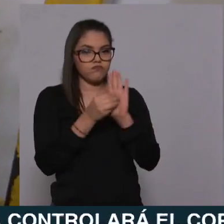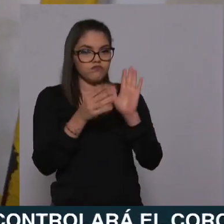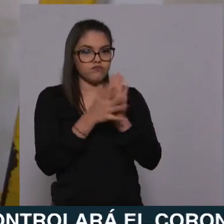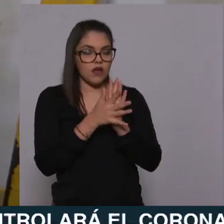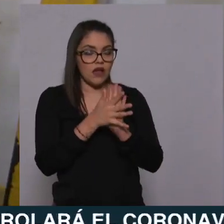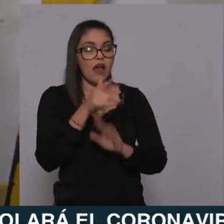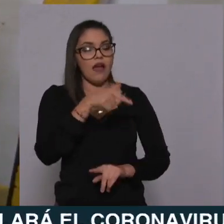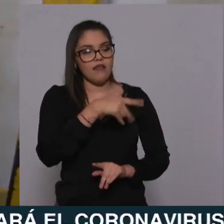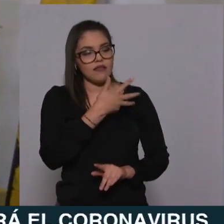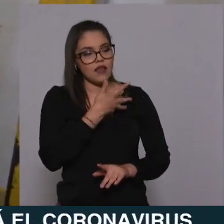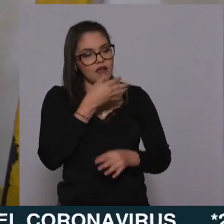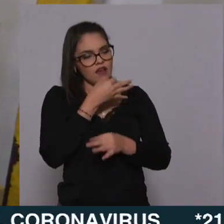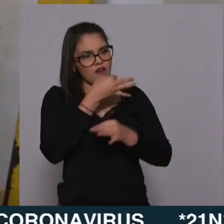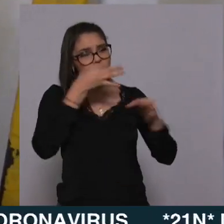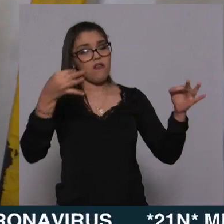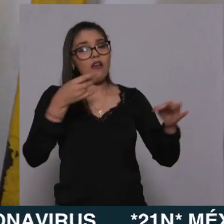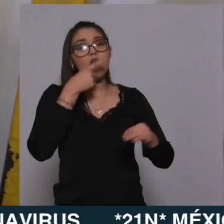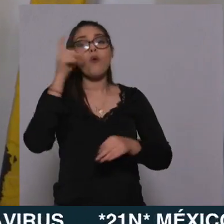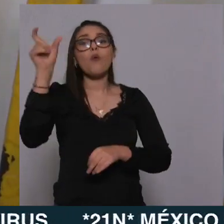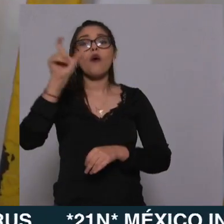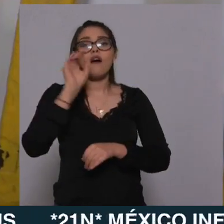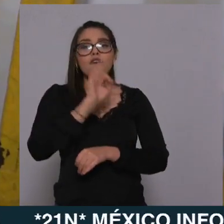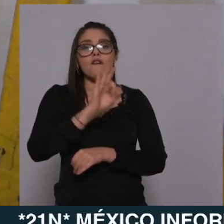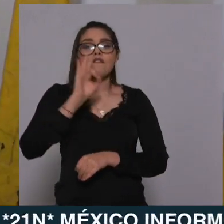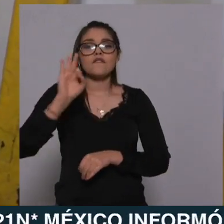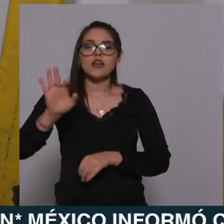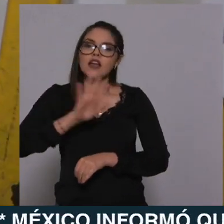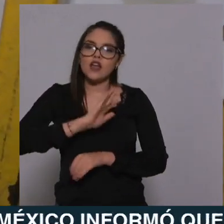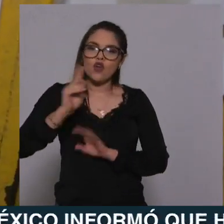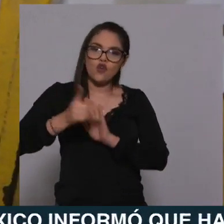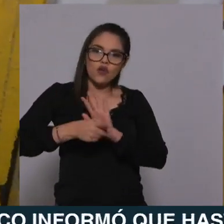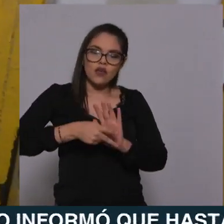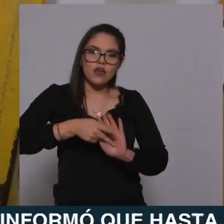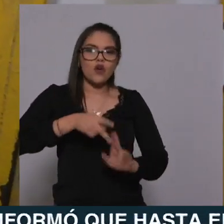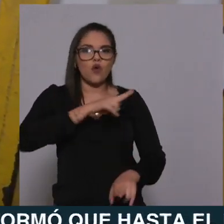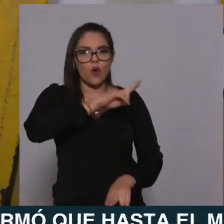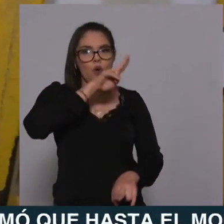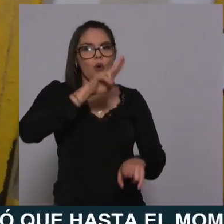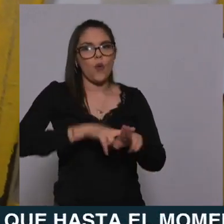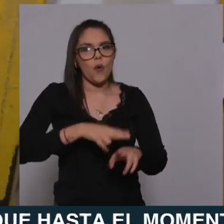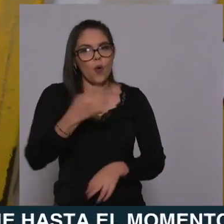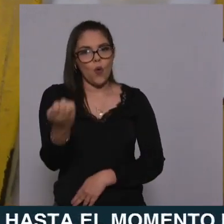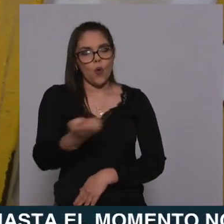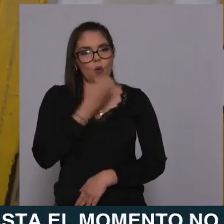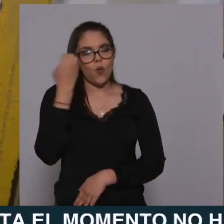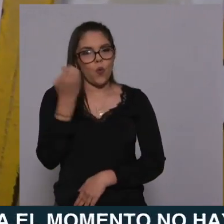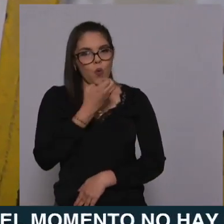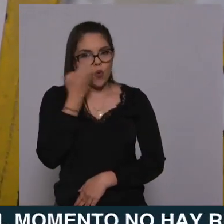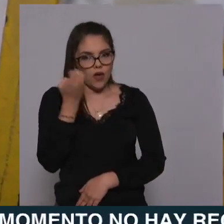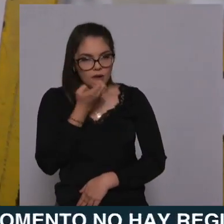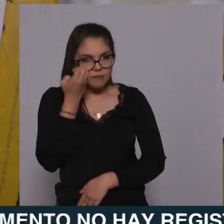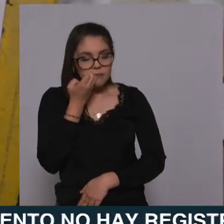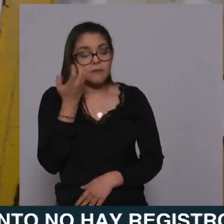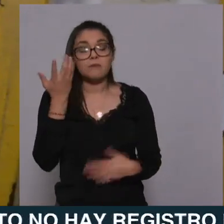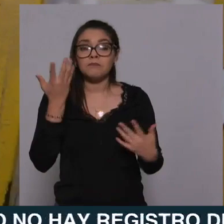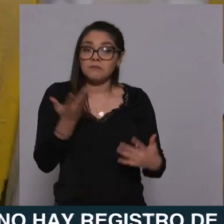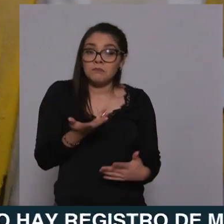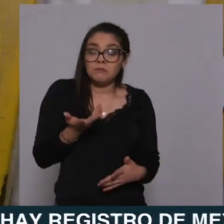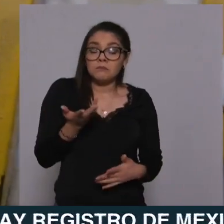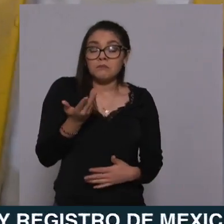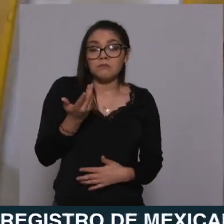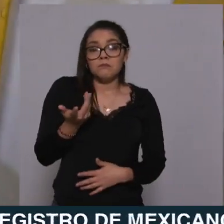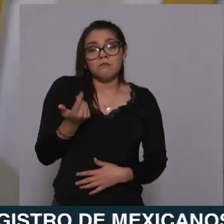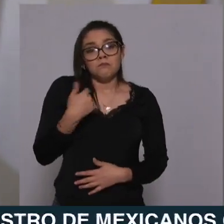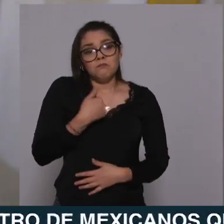se iba a dar a conocer la fecha en la cual se iban a reanudar las actividades académicas. Pues yo creo